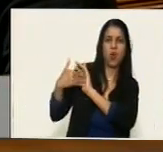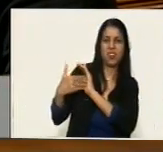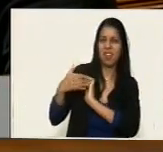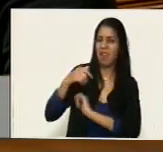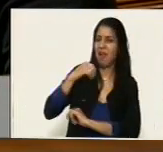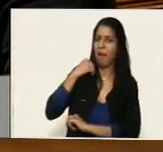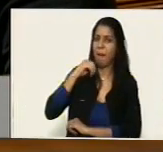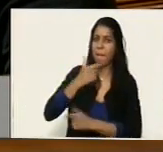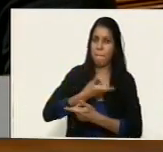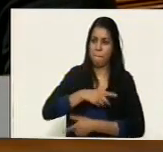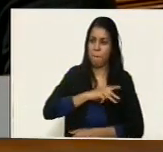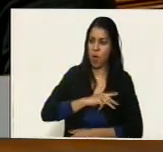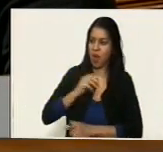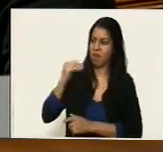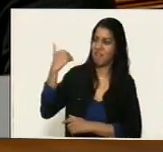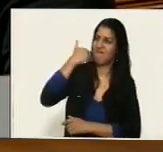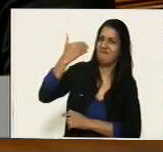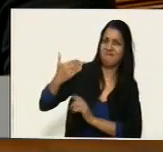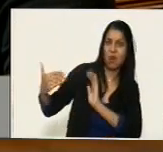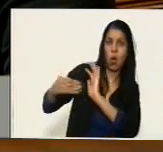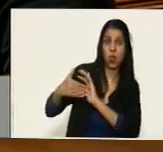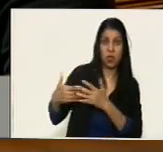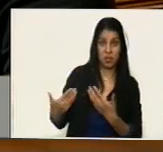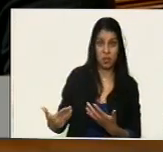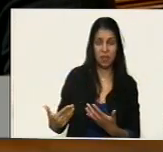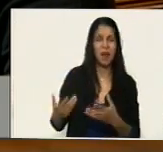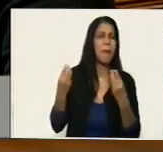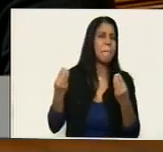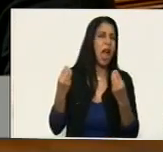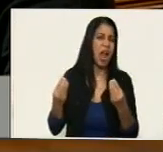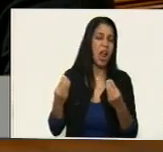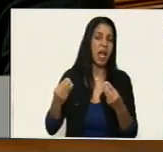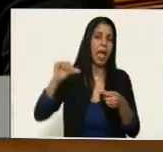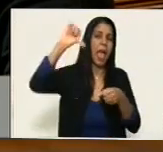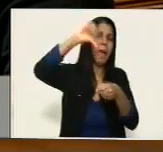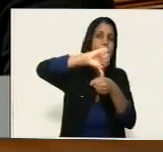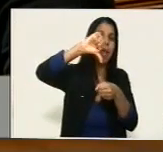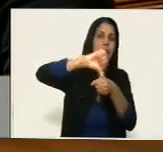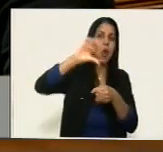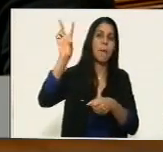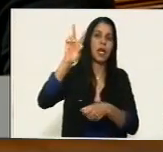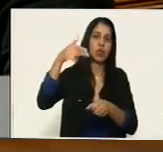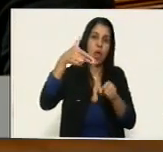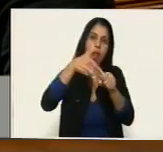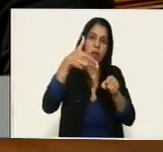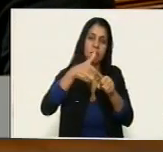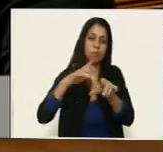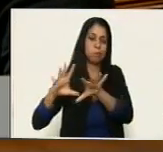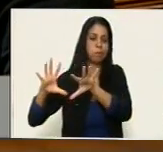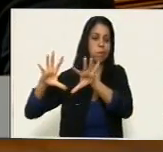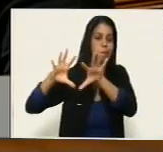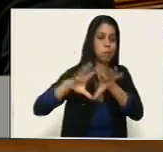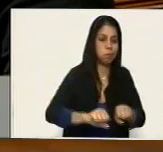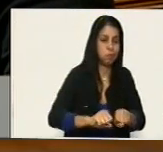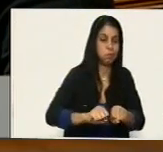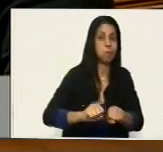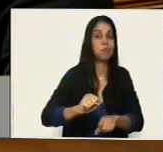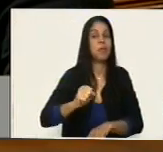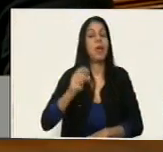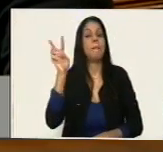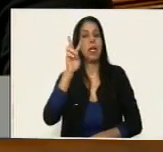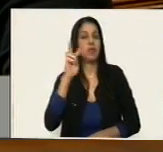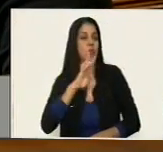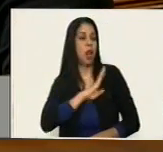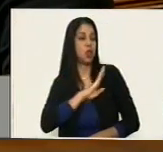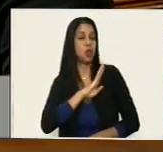sí el objetivo de hacerse con las riquezas estratégicas que posee la República Bolivariana de